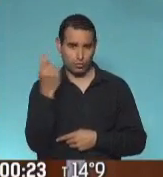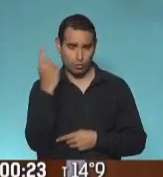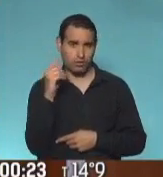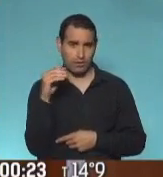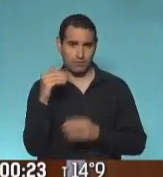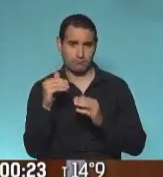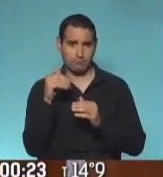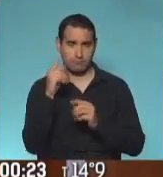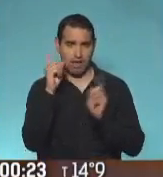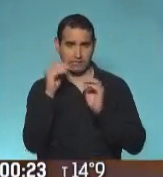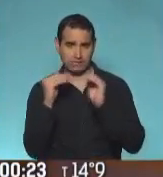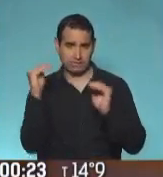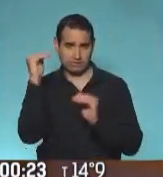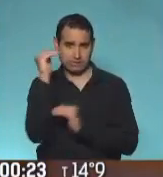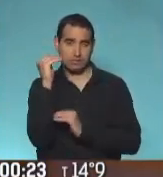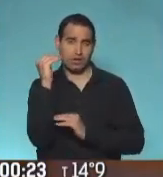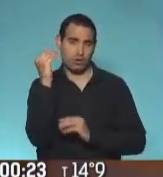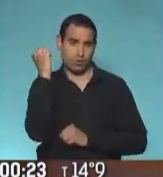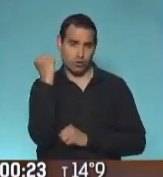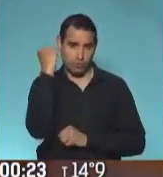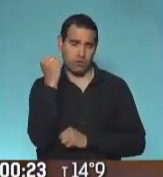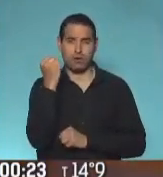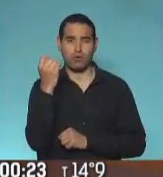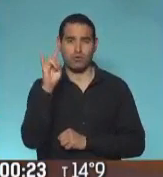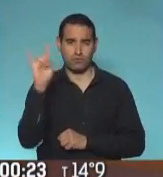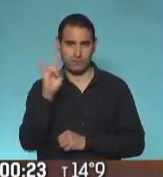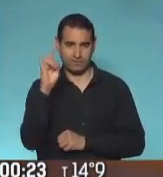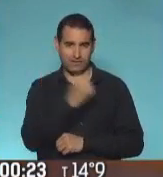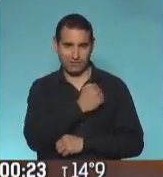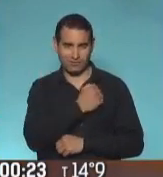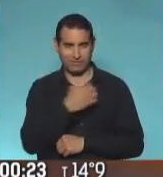Maestría de Economía de la Universidad Católica Argentina.